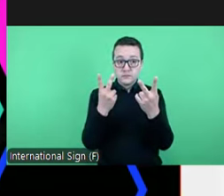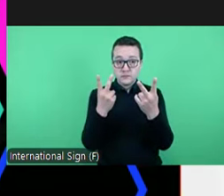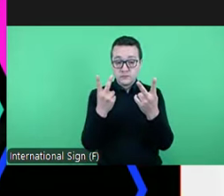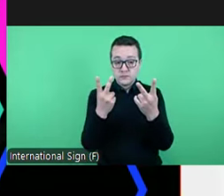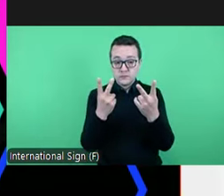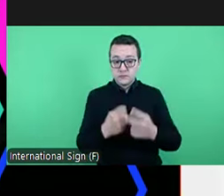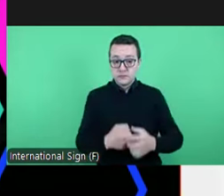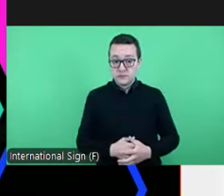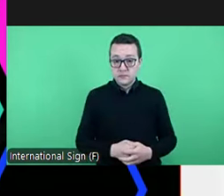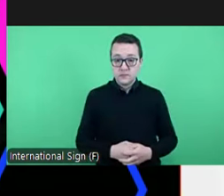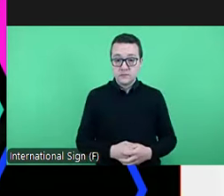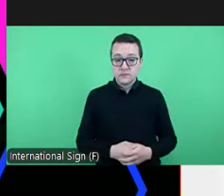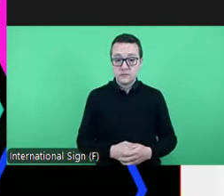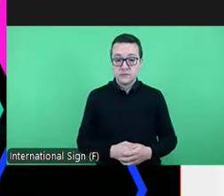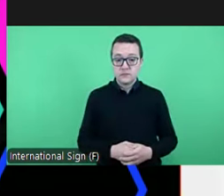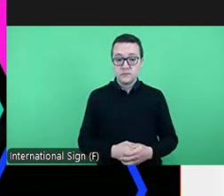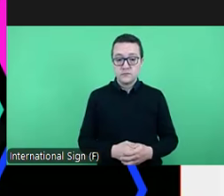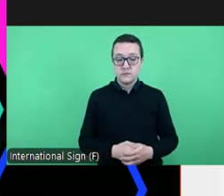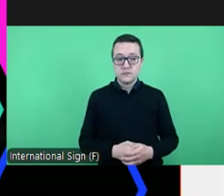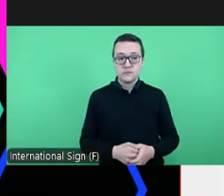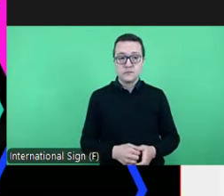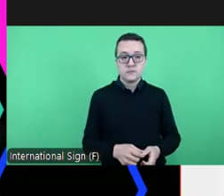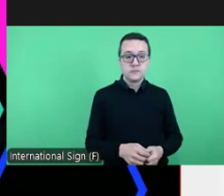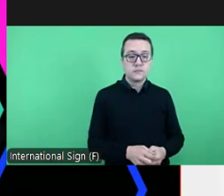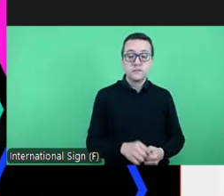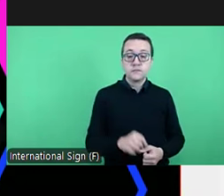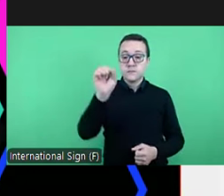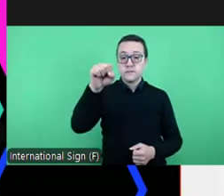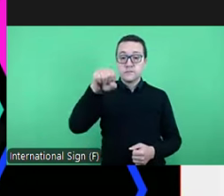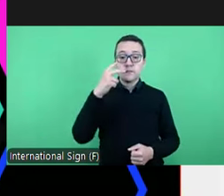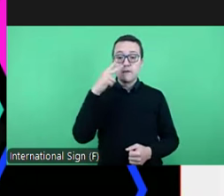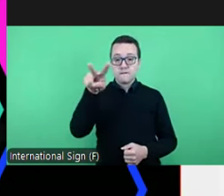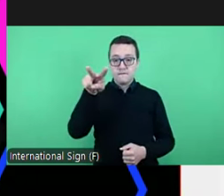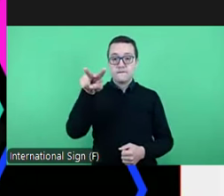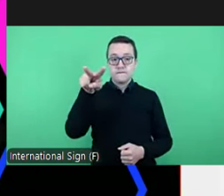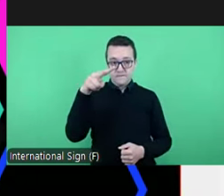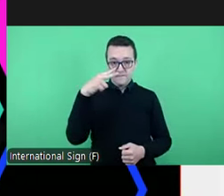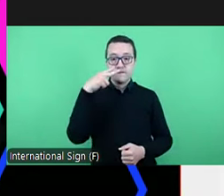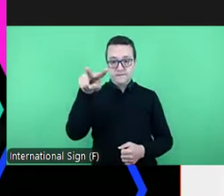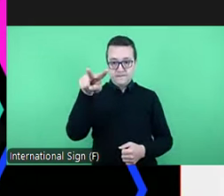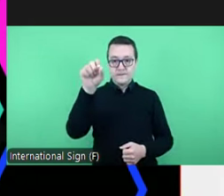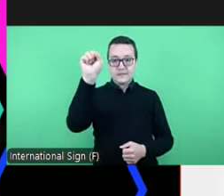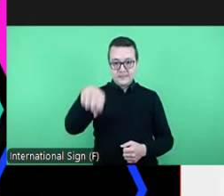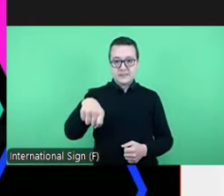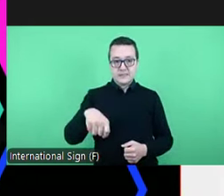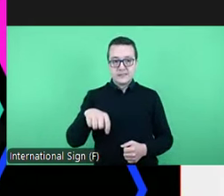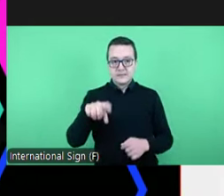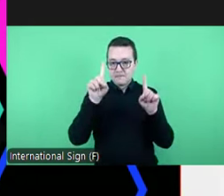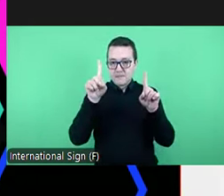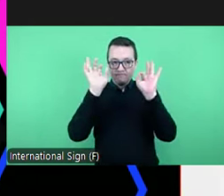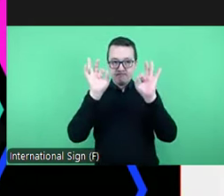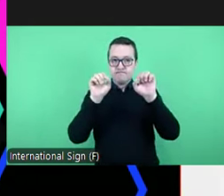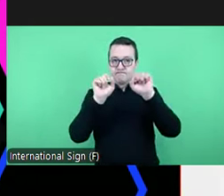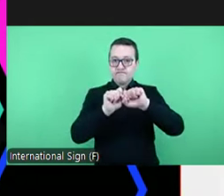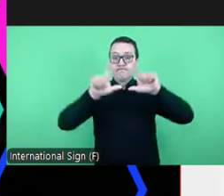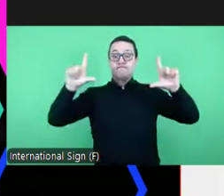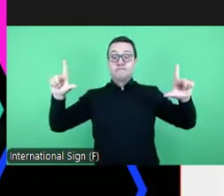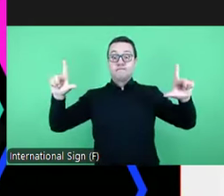Can you see my presentation? Sí, vemos la presentación, pero no está en modo